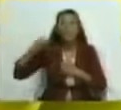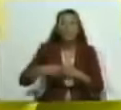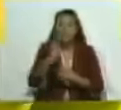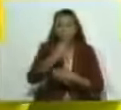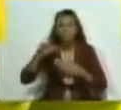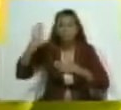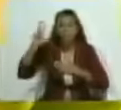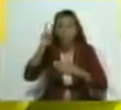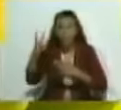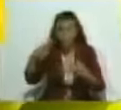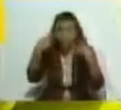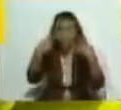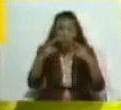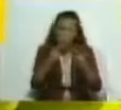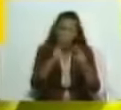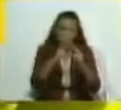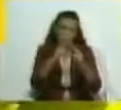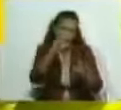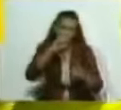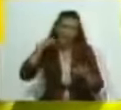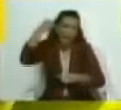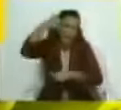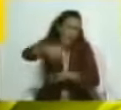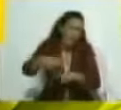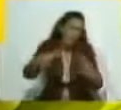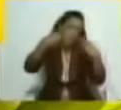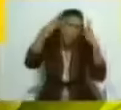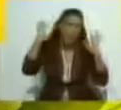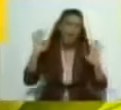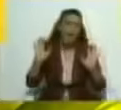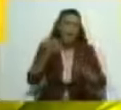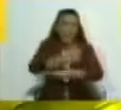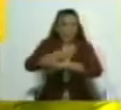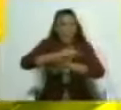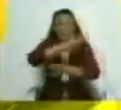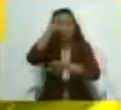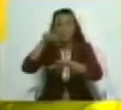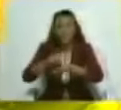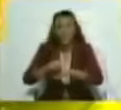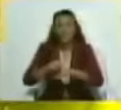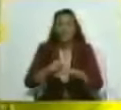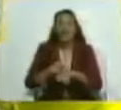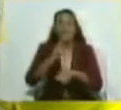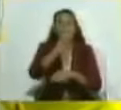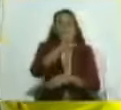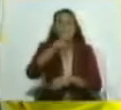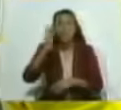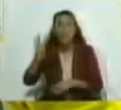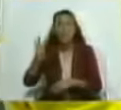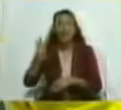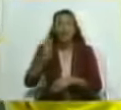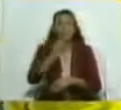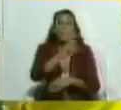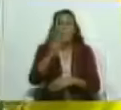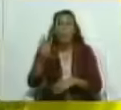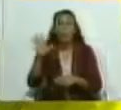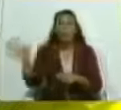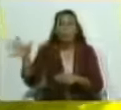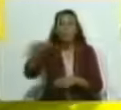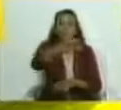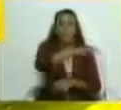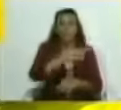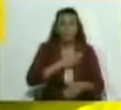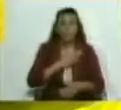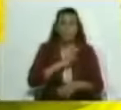viendo. Yo los conozco a ustedes. Aquí está la dirección nacional de los 24, de las 24 seccionales de mi